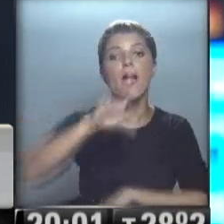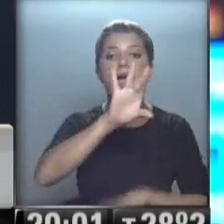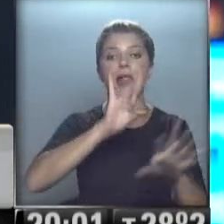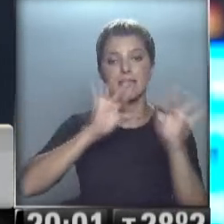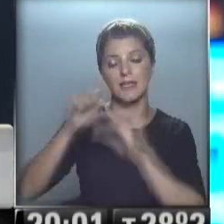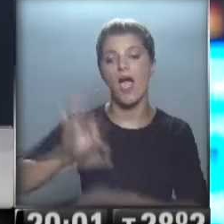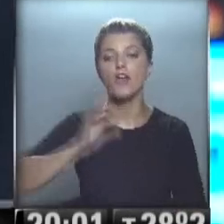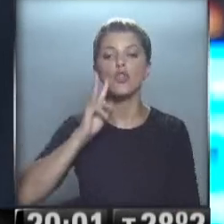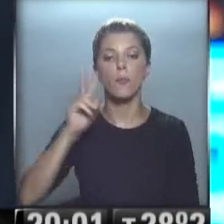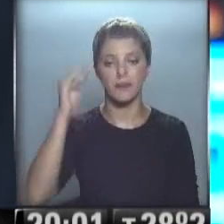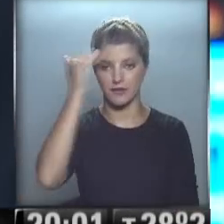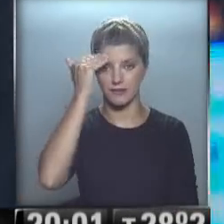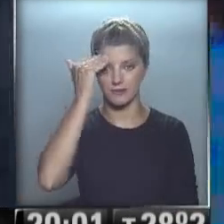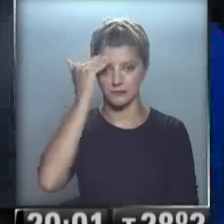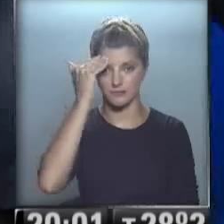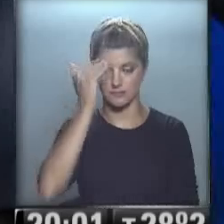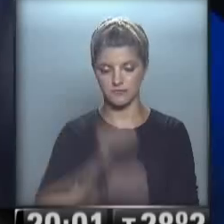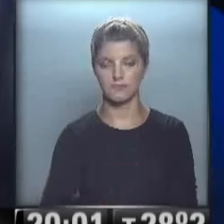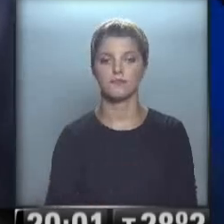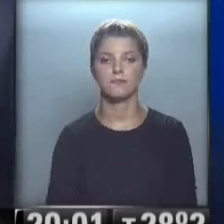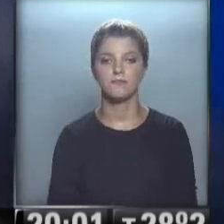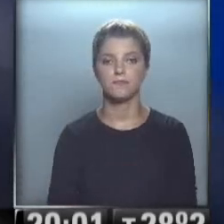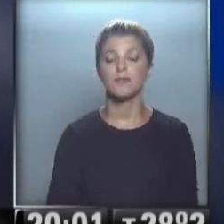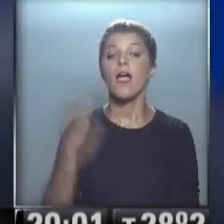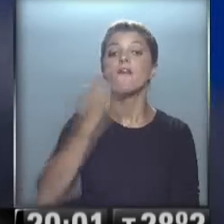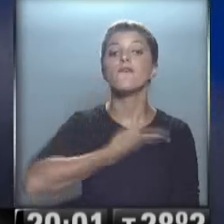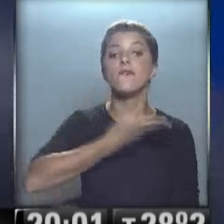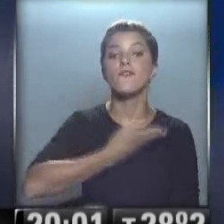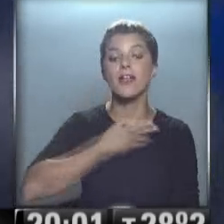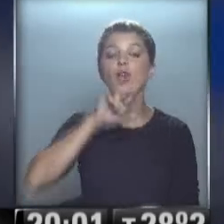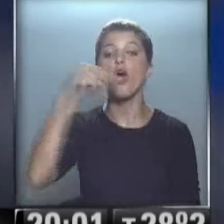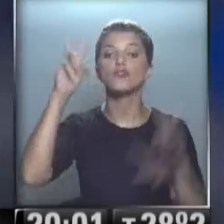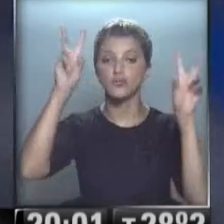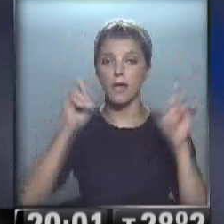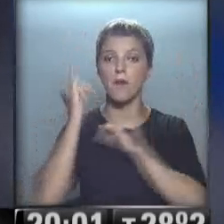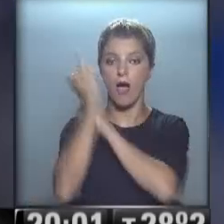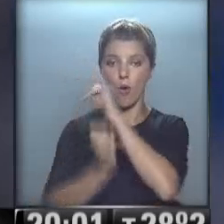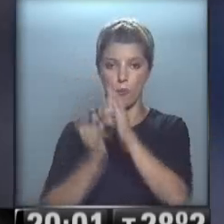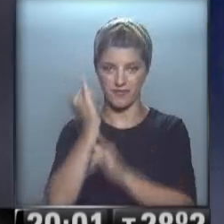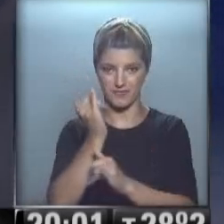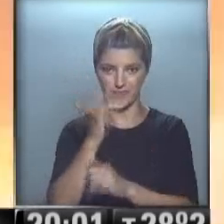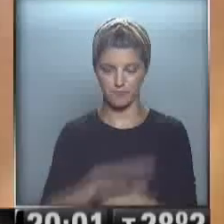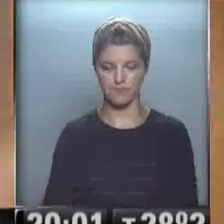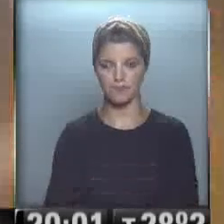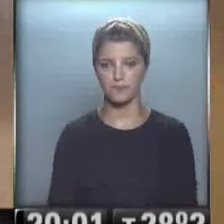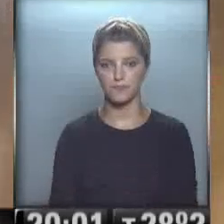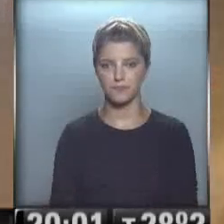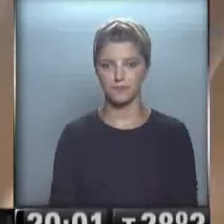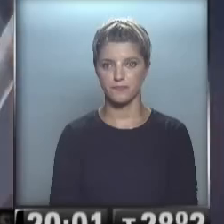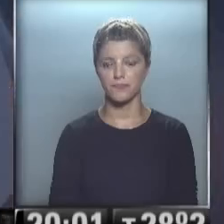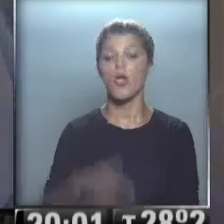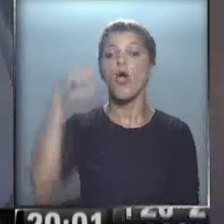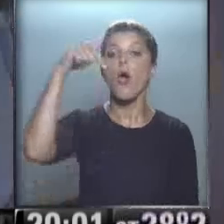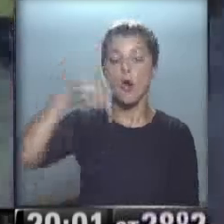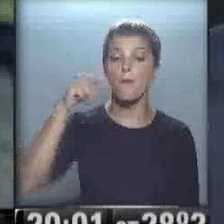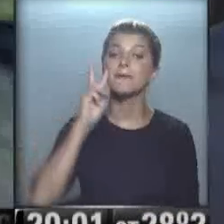el 2015 Félix Taylor y los otros temas del día aquí están en esta